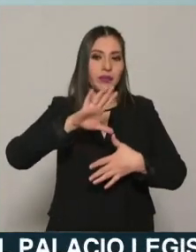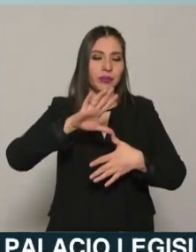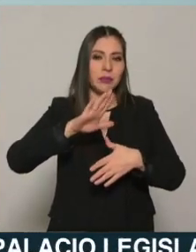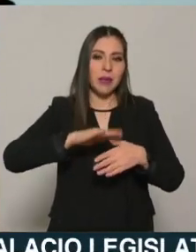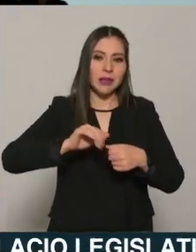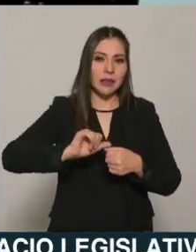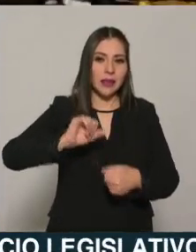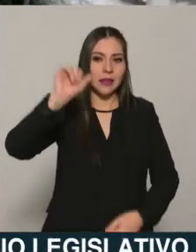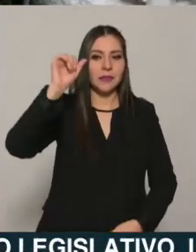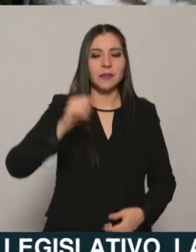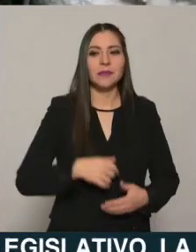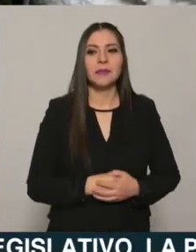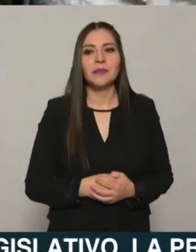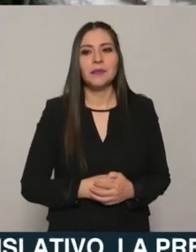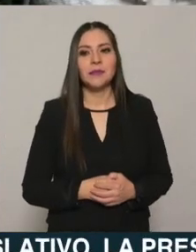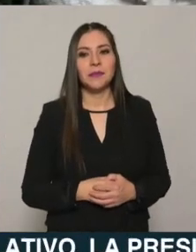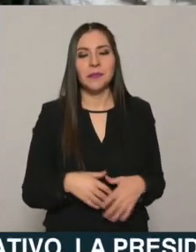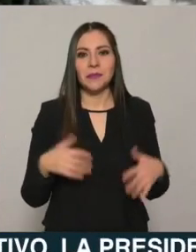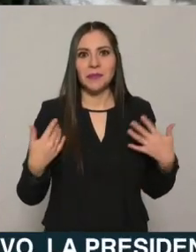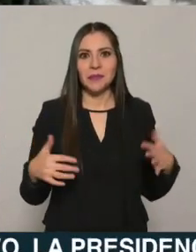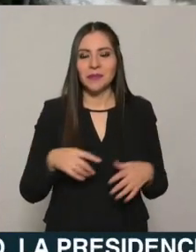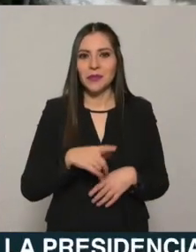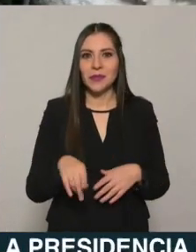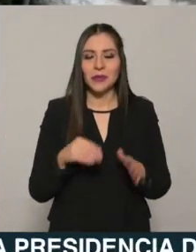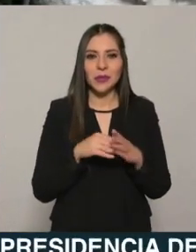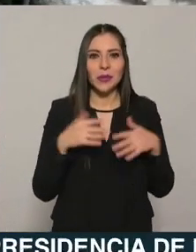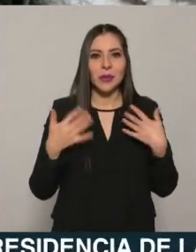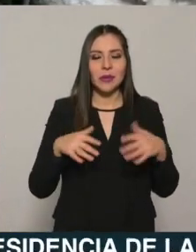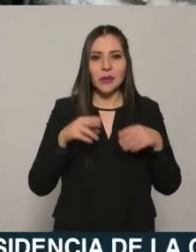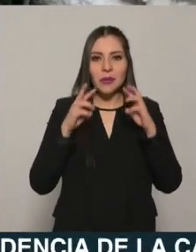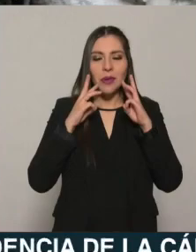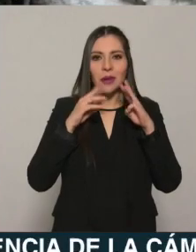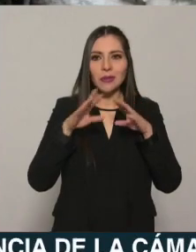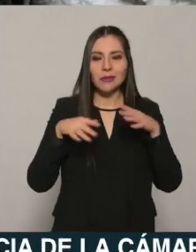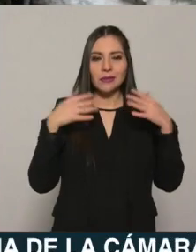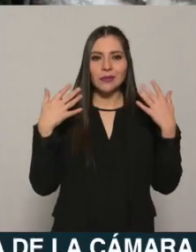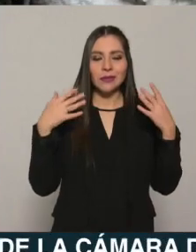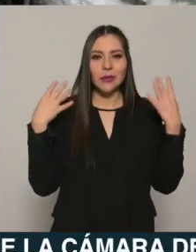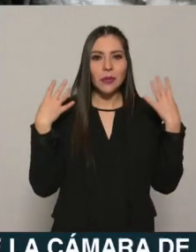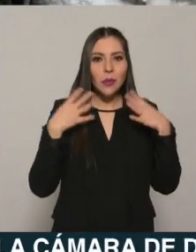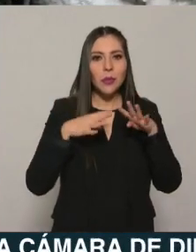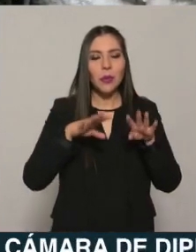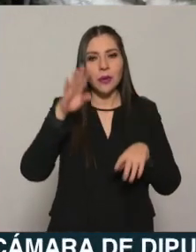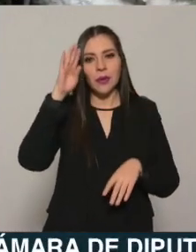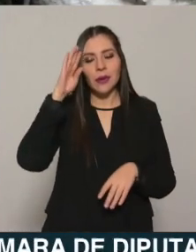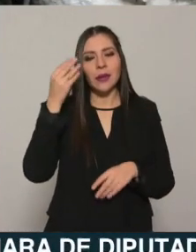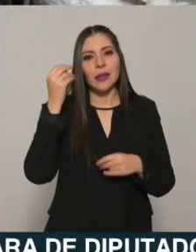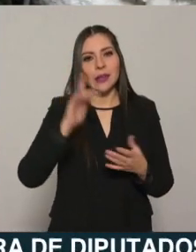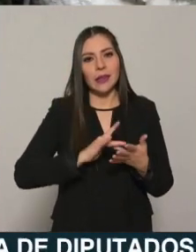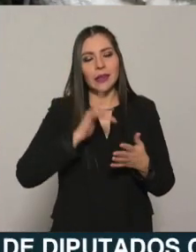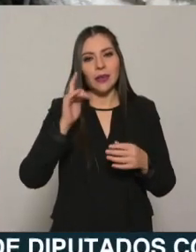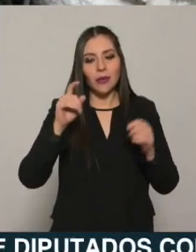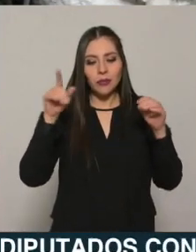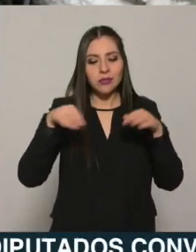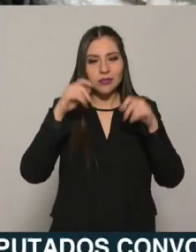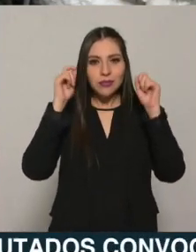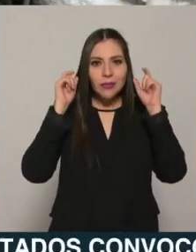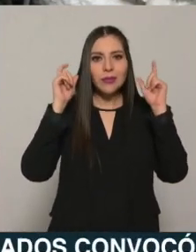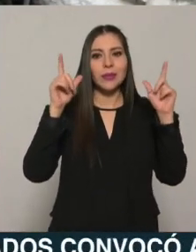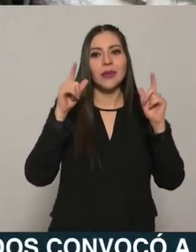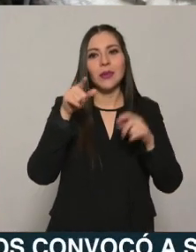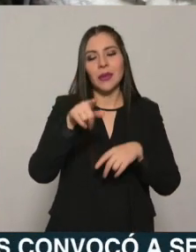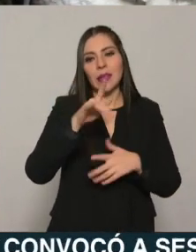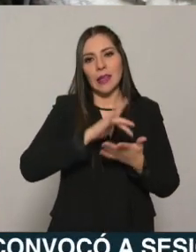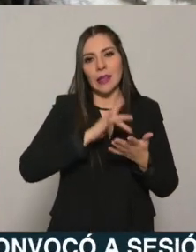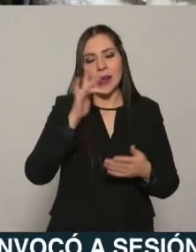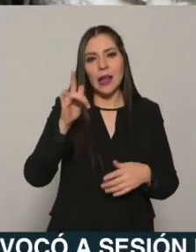verdad. Eres una persona que hay a admirar. Gracias por también poner el nombre de México muy en alto y por sobre todo impulsar este